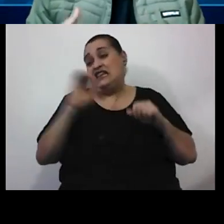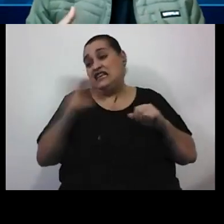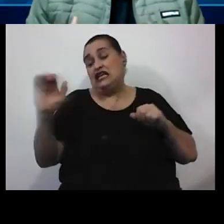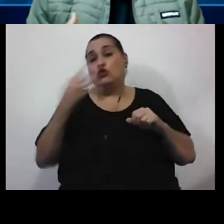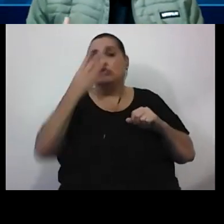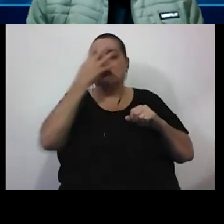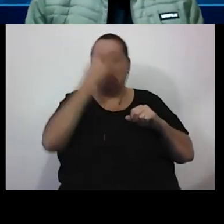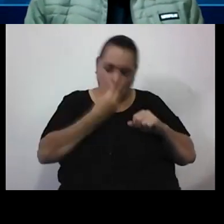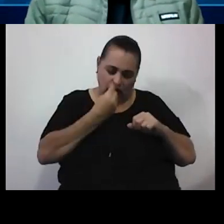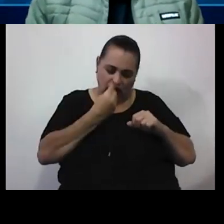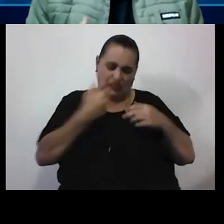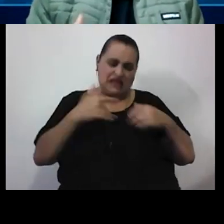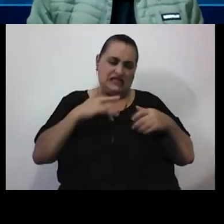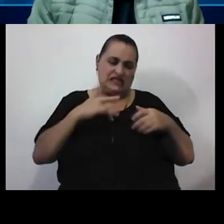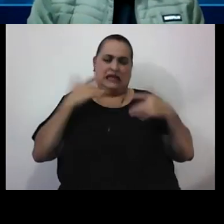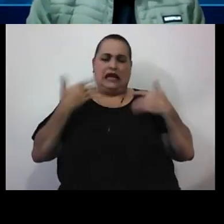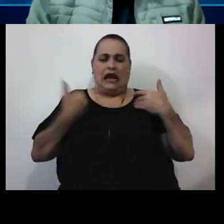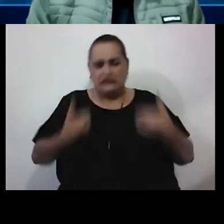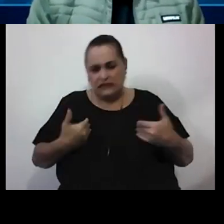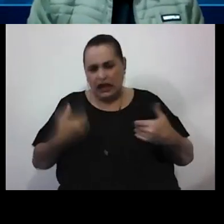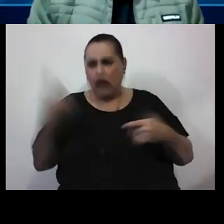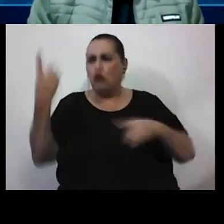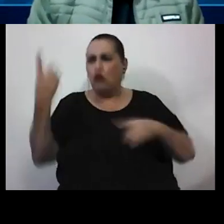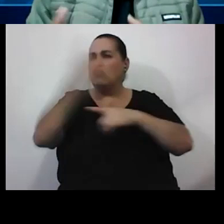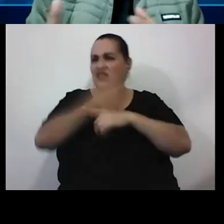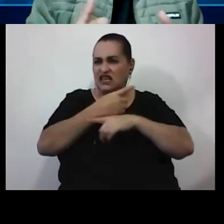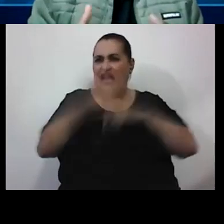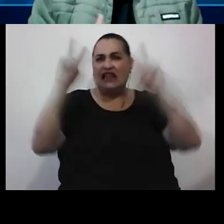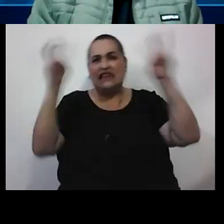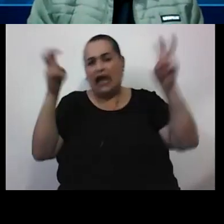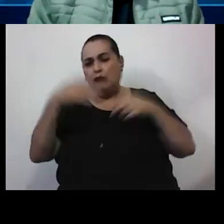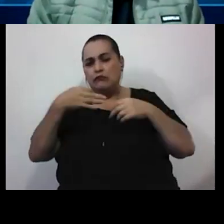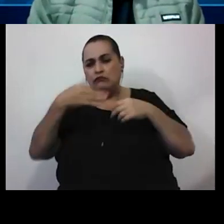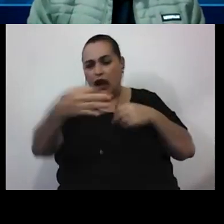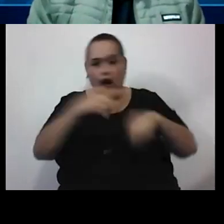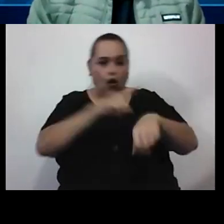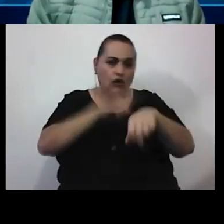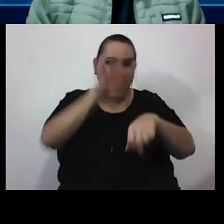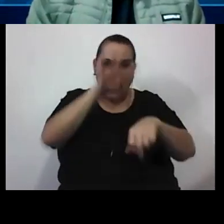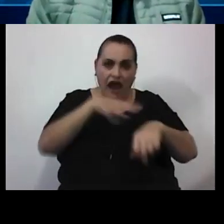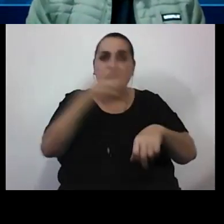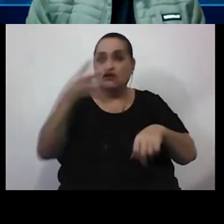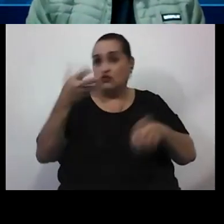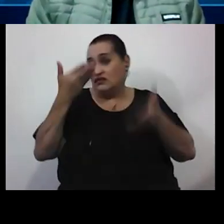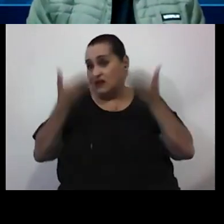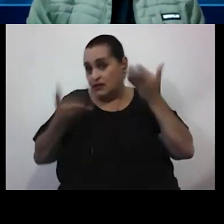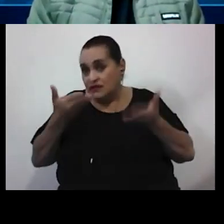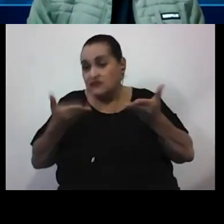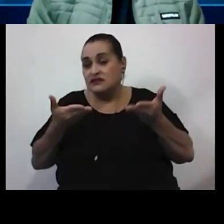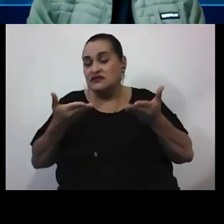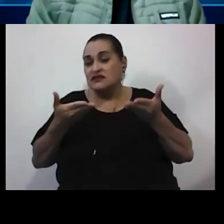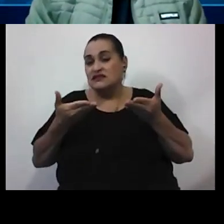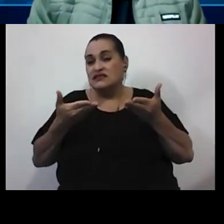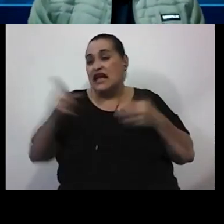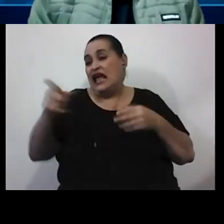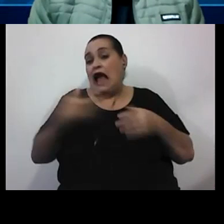siente cansado durante el día por ese mismo tema de la regularidad, por un tema de horarios, que lo conduce a tener